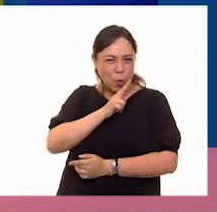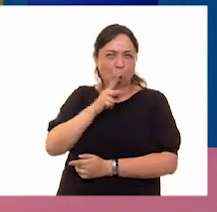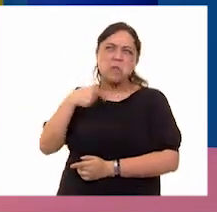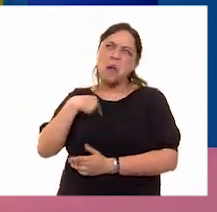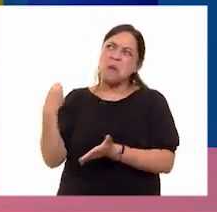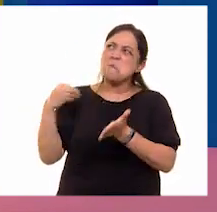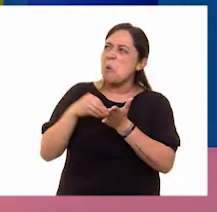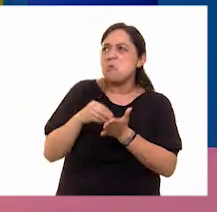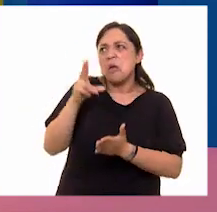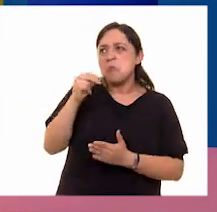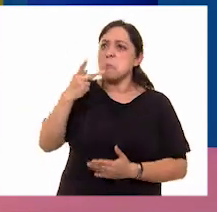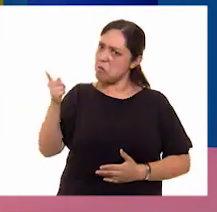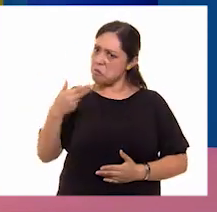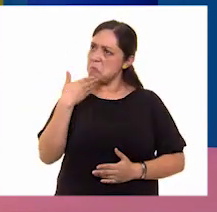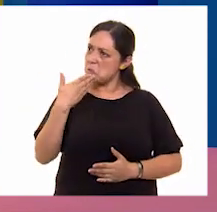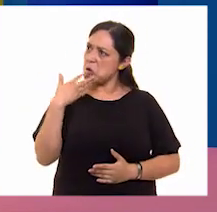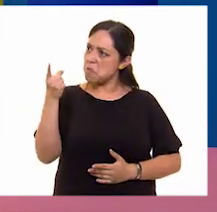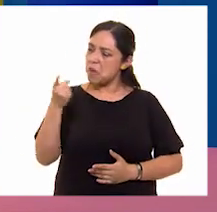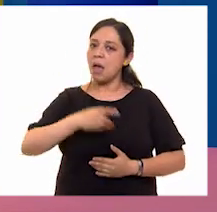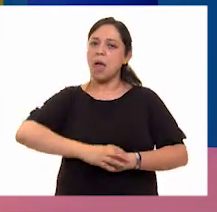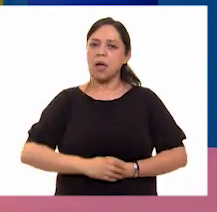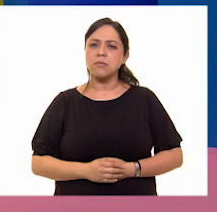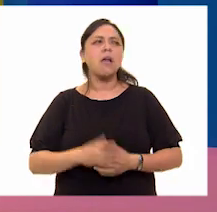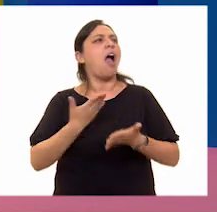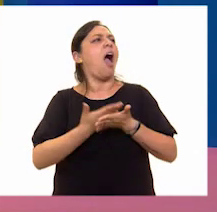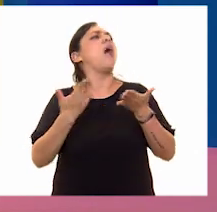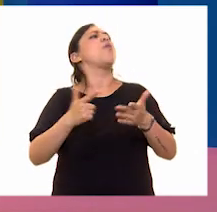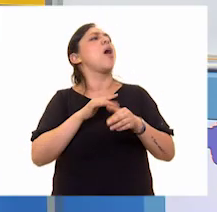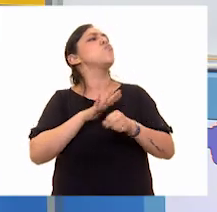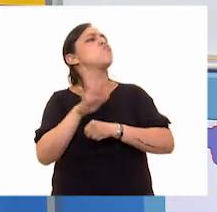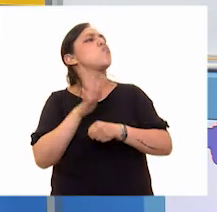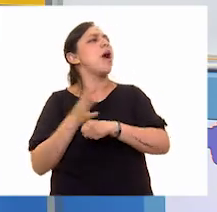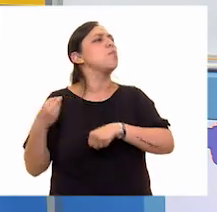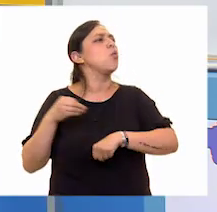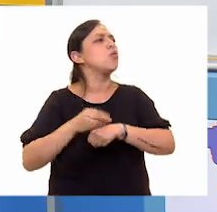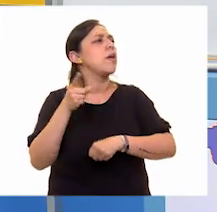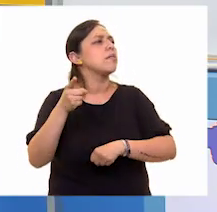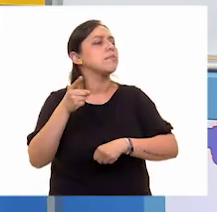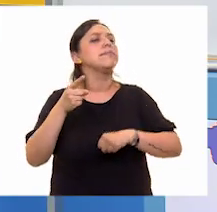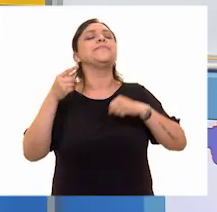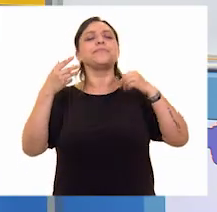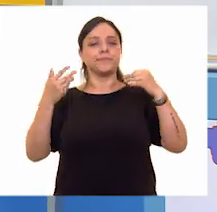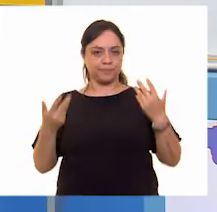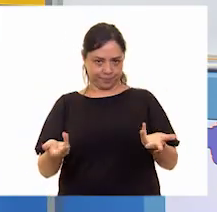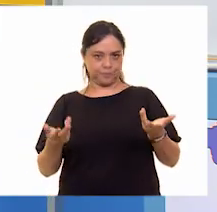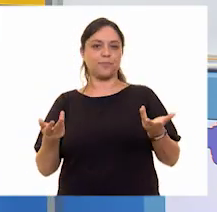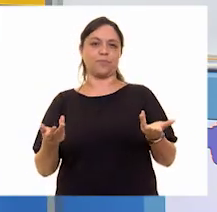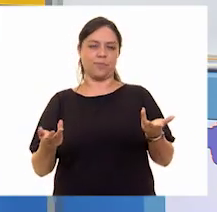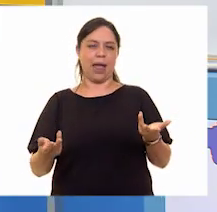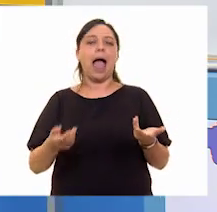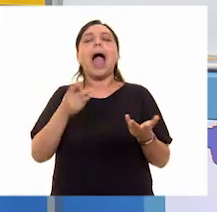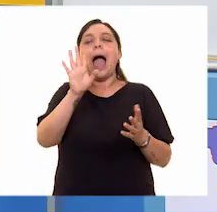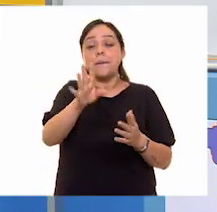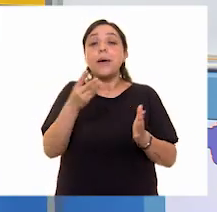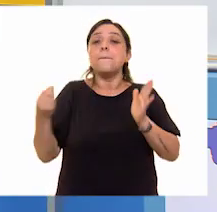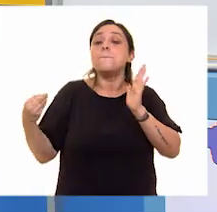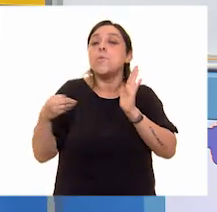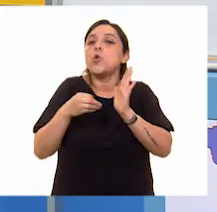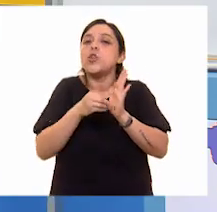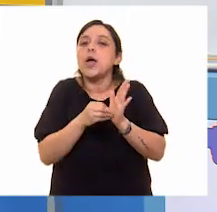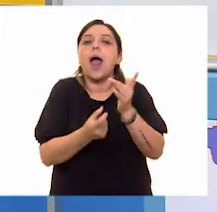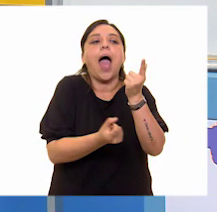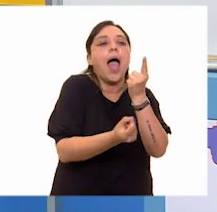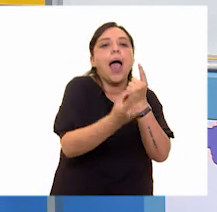eso estuvo muy bien. ¿Y con qué vamos a continuar? Pues con los comentarios de algunas de sus obras. ¿No es